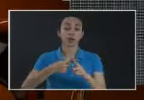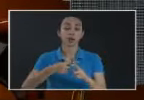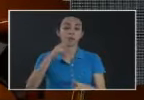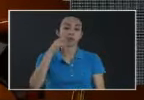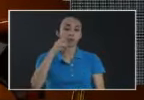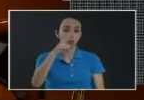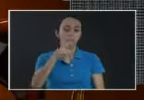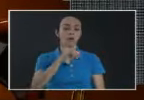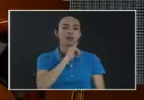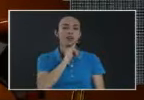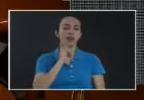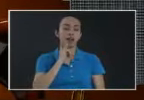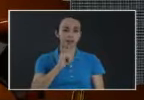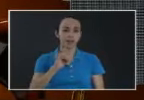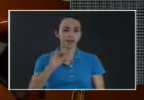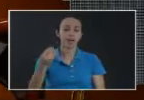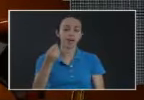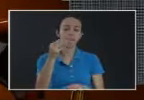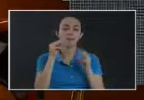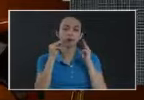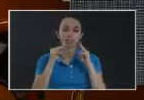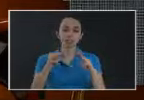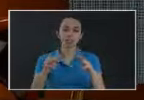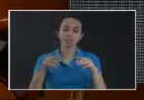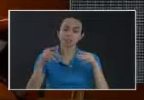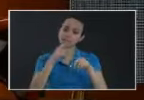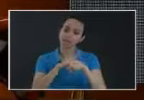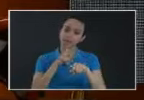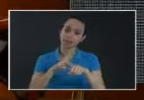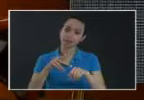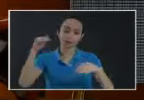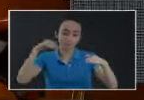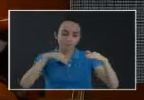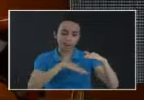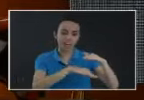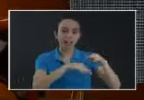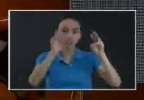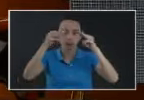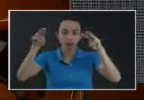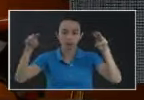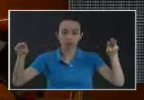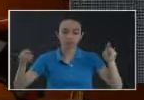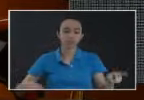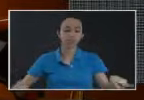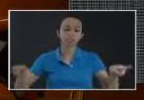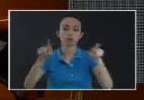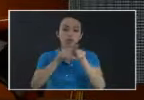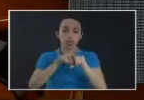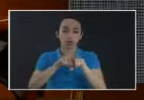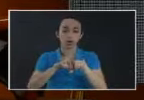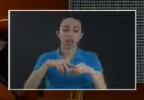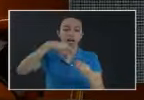Al ver los israelitas que Moisés tardaba en bajar del monte, se juntaron alrededor de Aarón y le